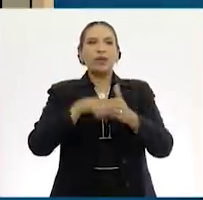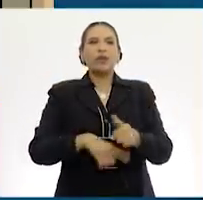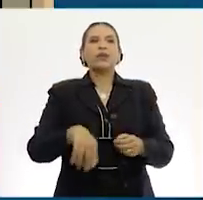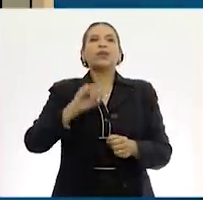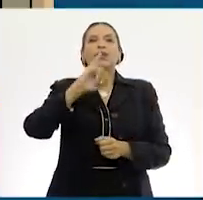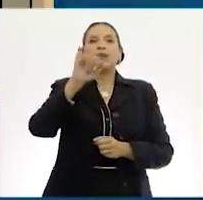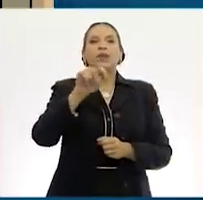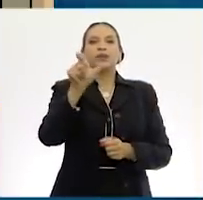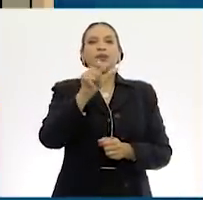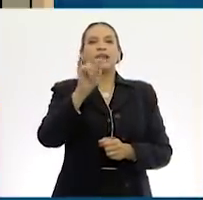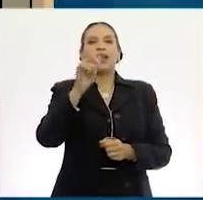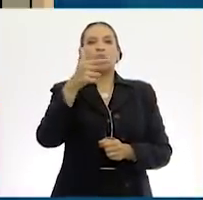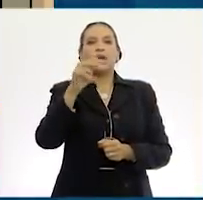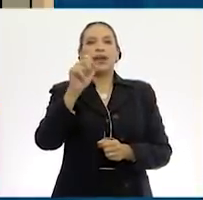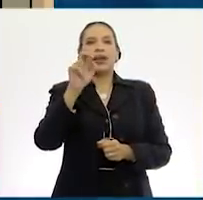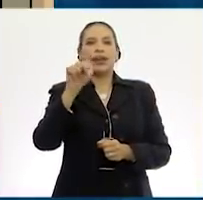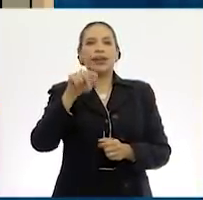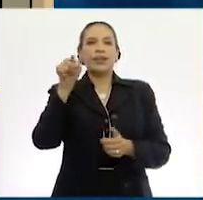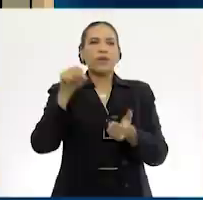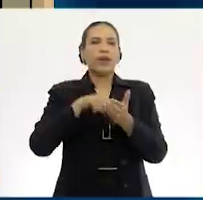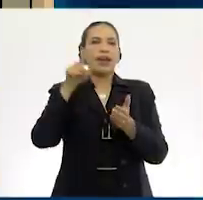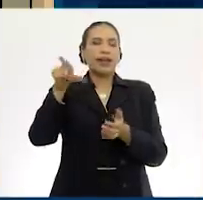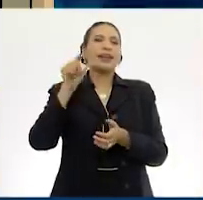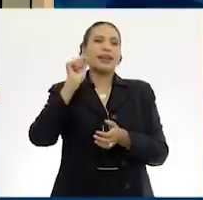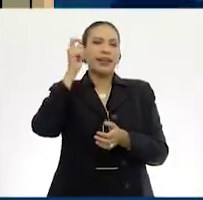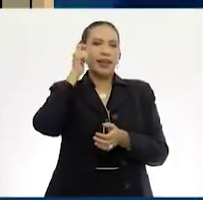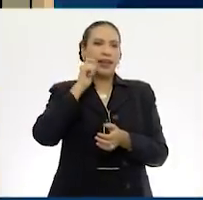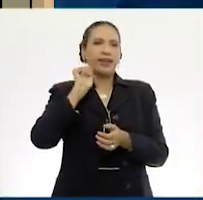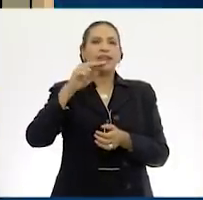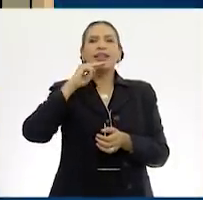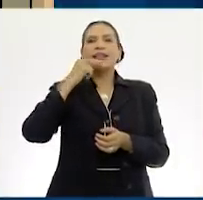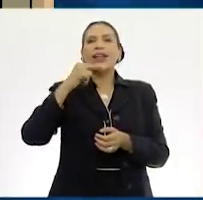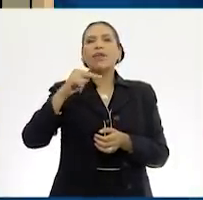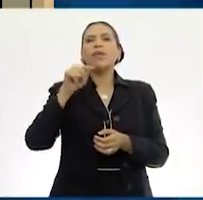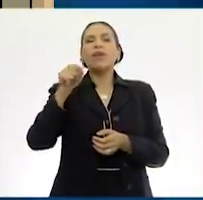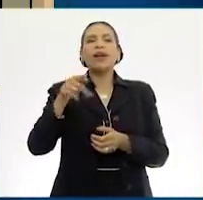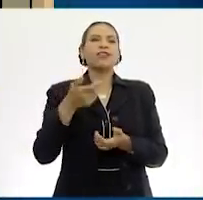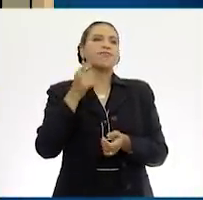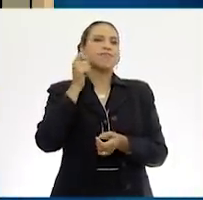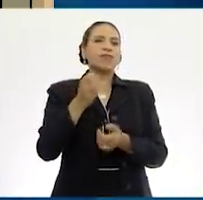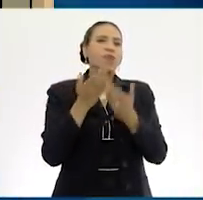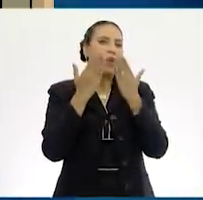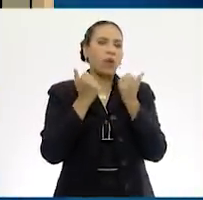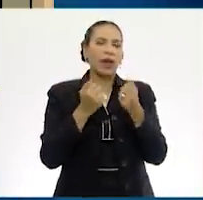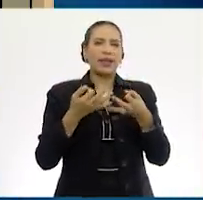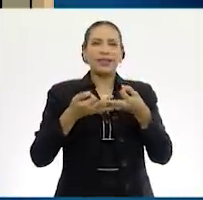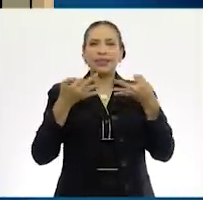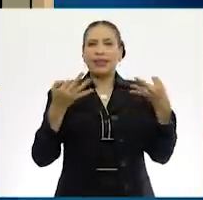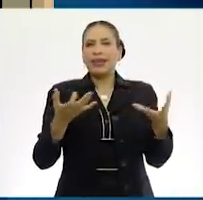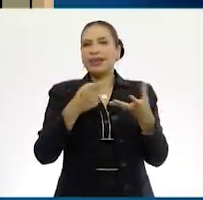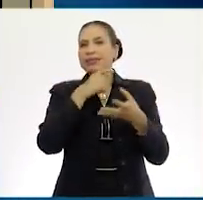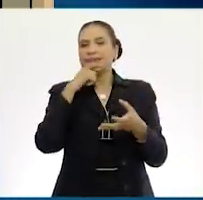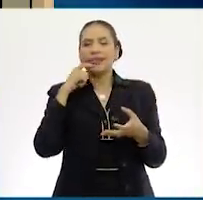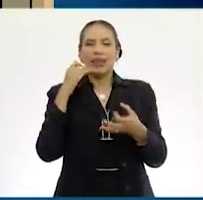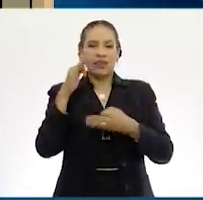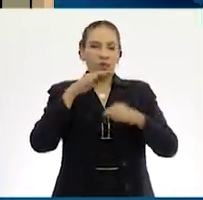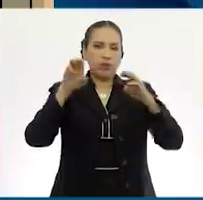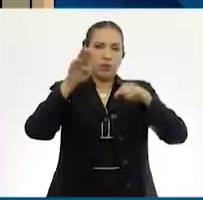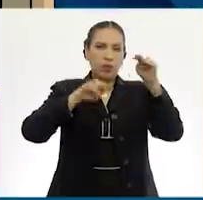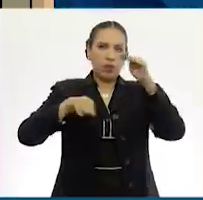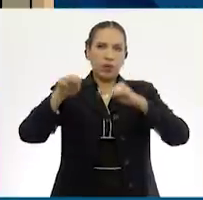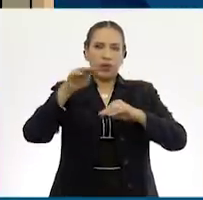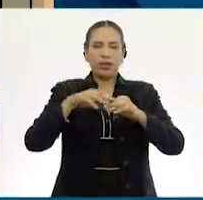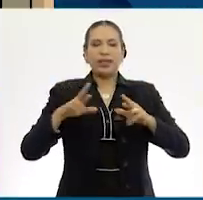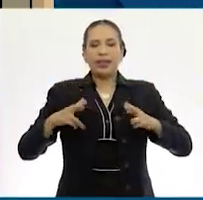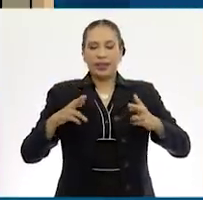Juxtlahuaca en Guerrero. Juxtlahuaca proviene del náhuatl y significa no hay tierra seca, pues está rodeada de montañas y de